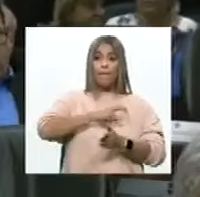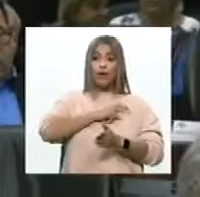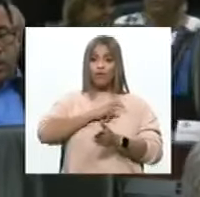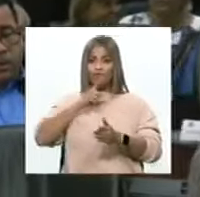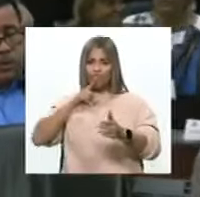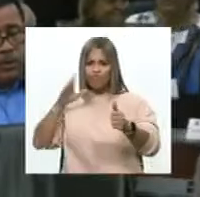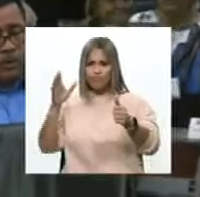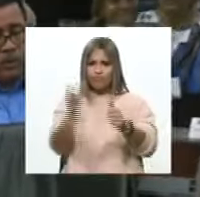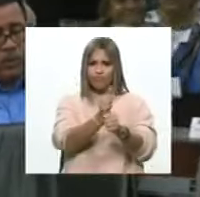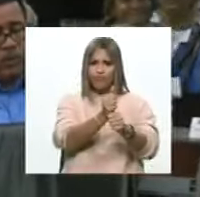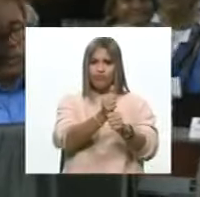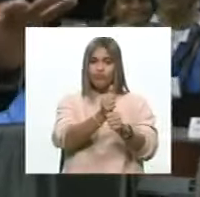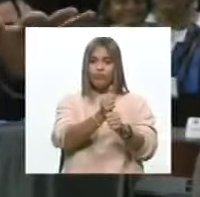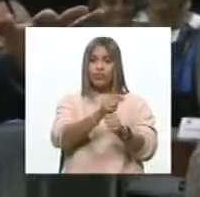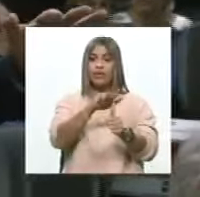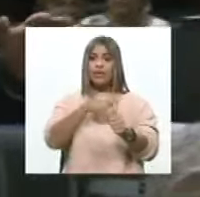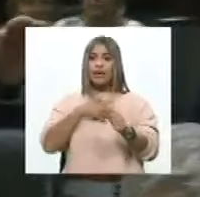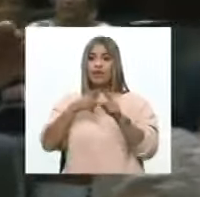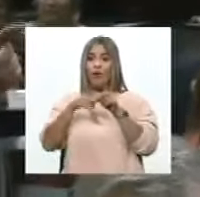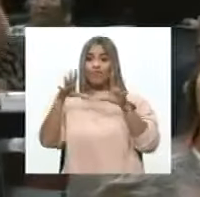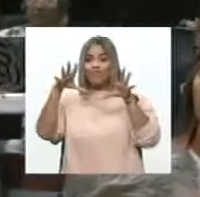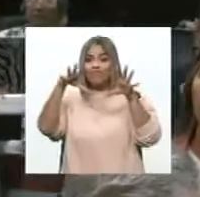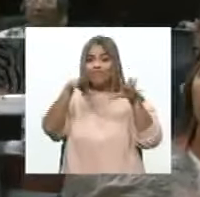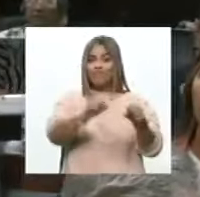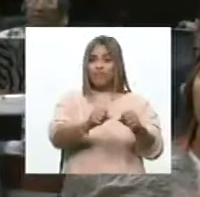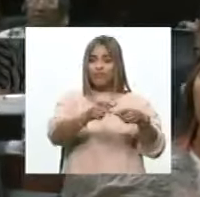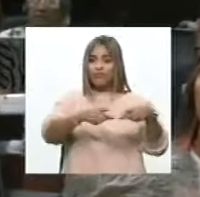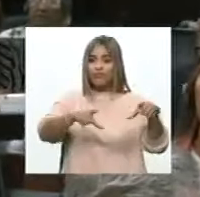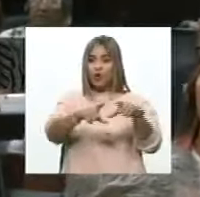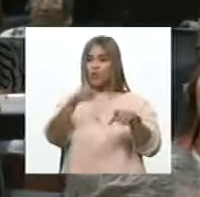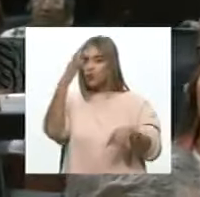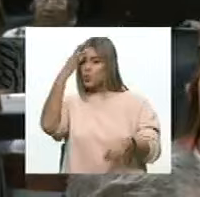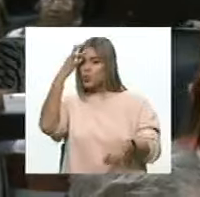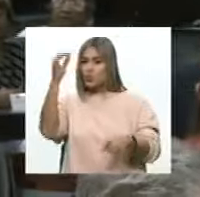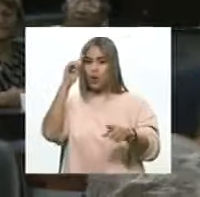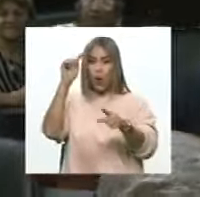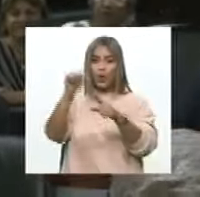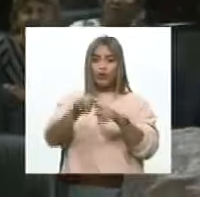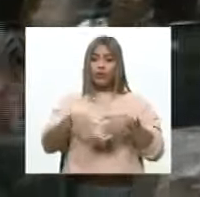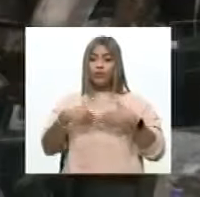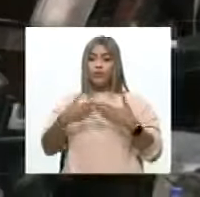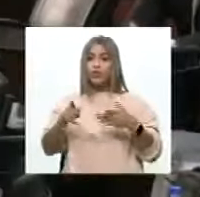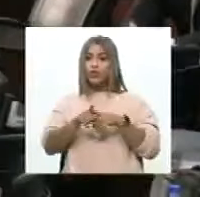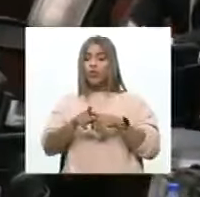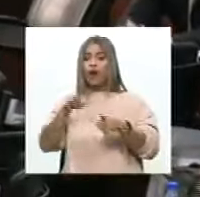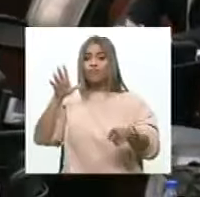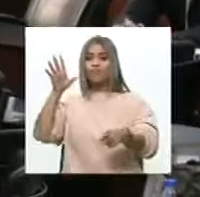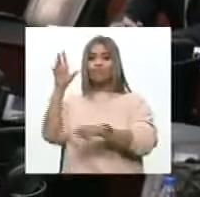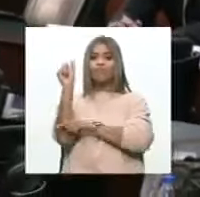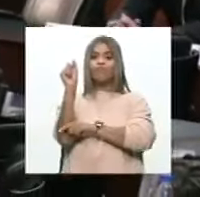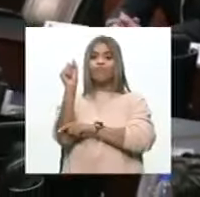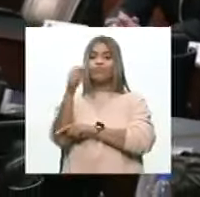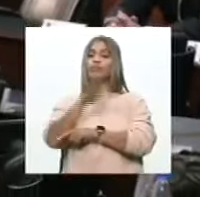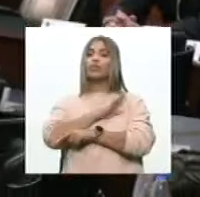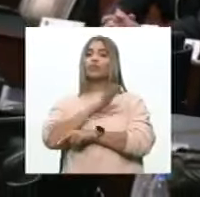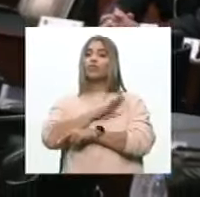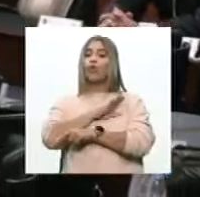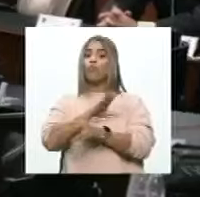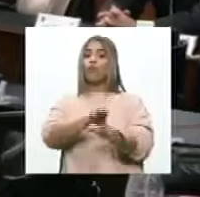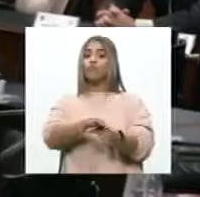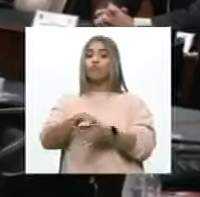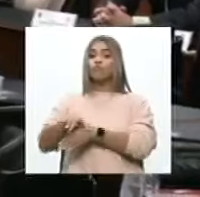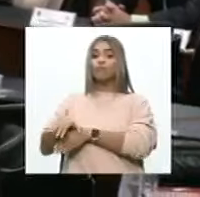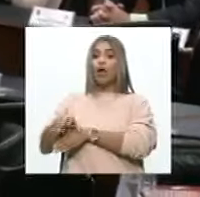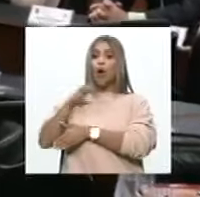quisieron habitar esa zona con la única intención de expropiar y tomar para sí el